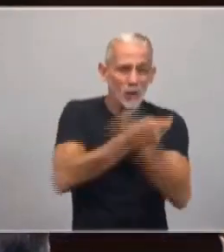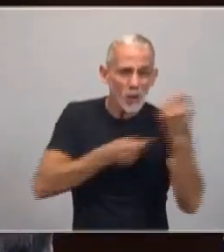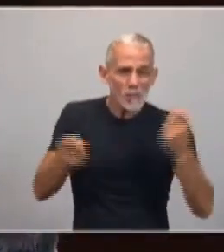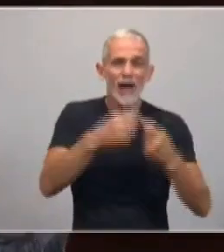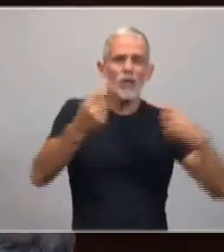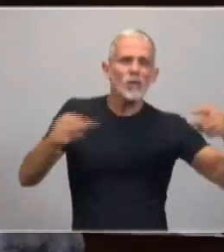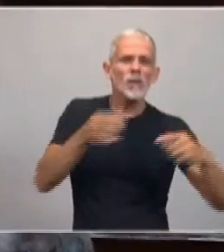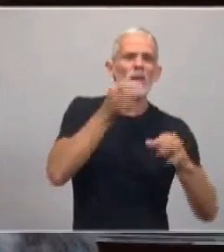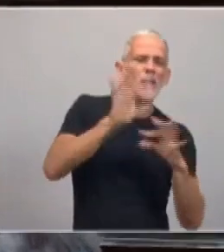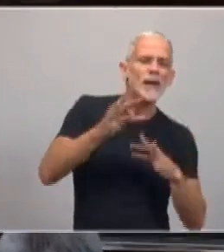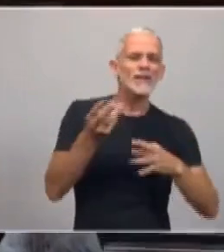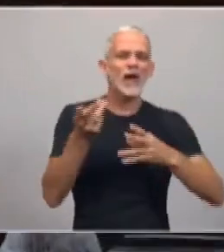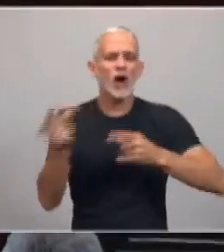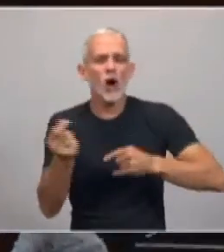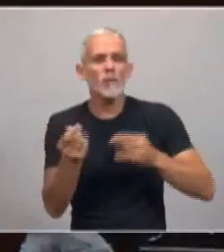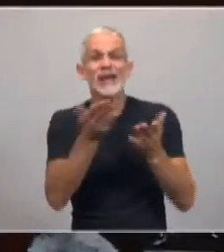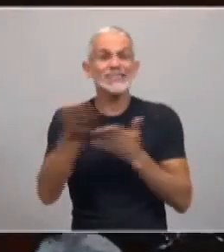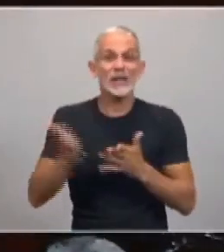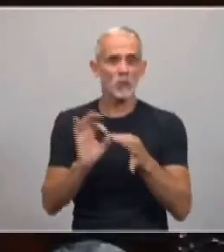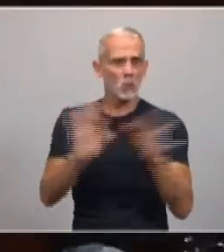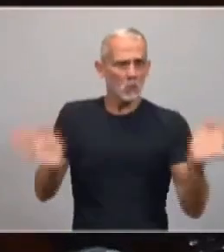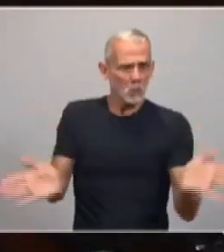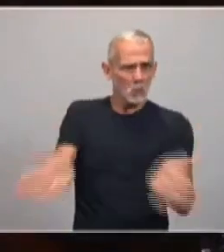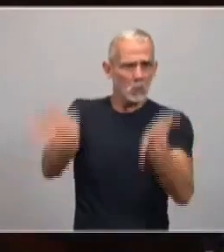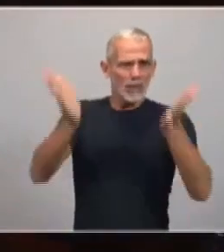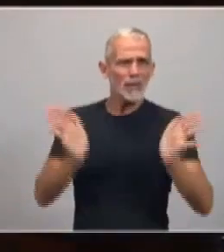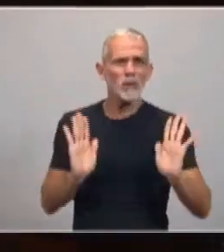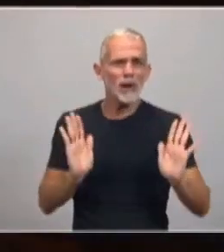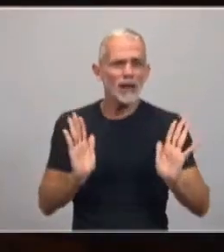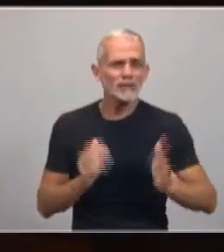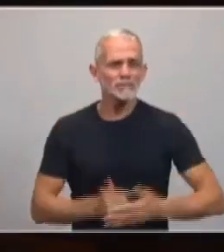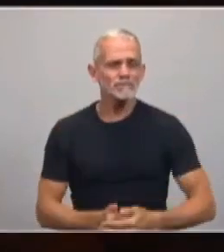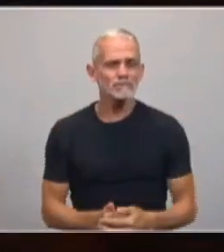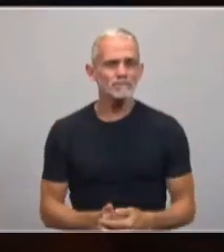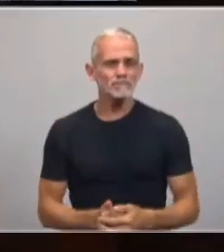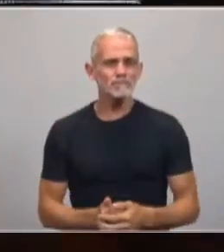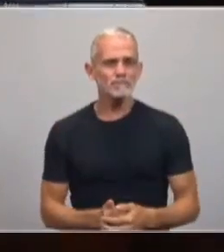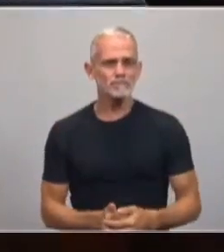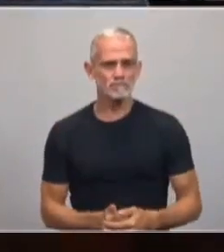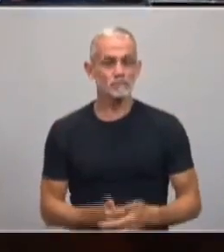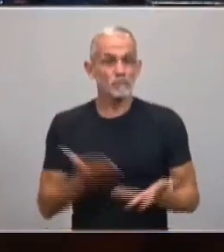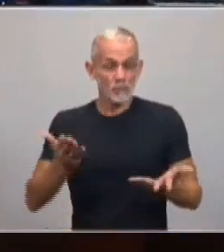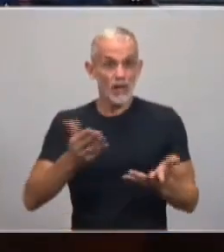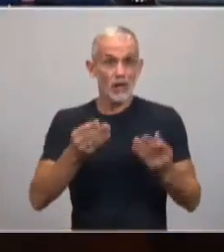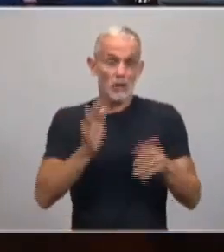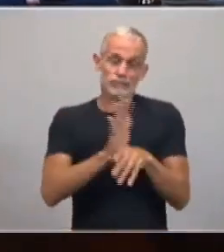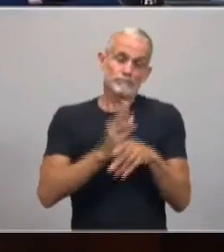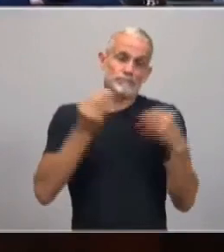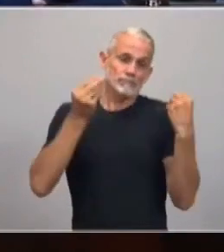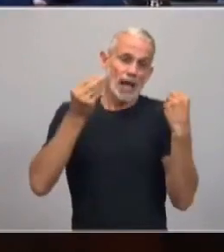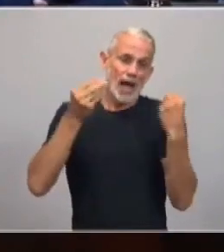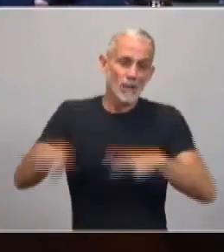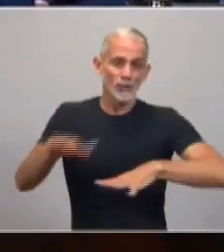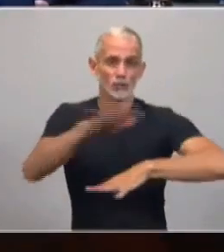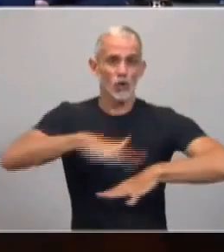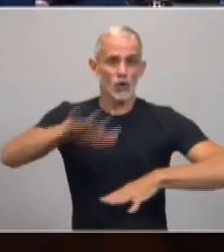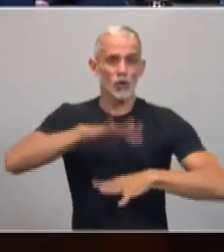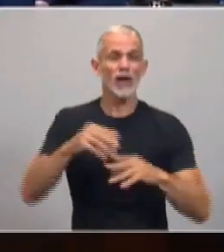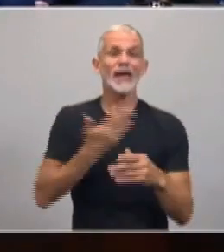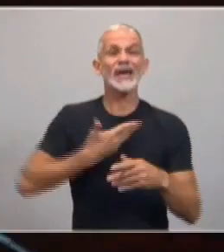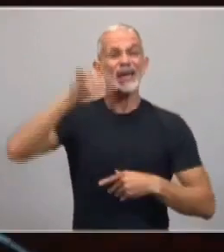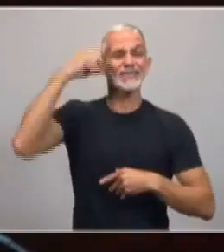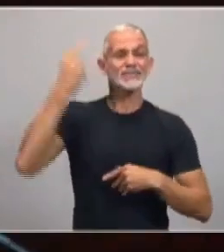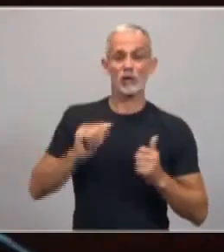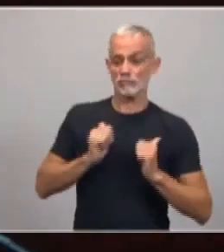bienes y servicios básicos imprescindibles para la sociedad. El abandono de las funciones del